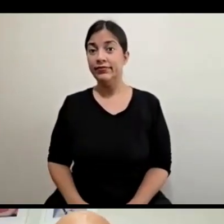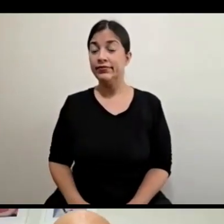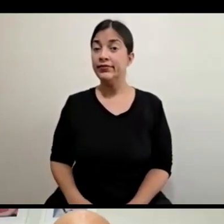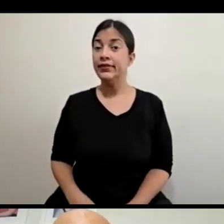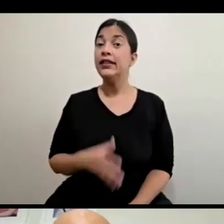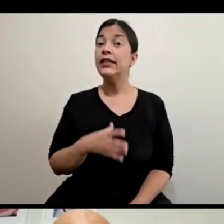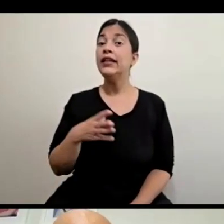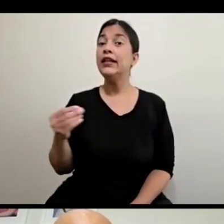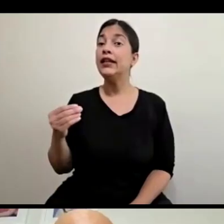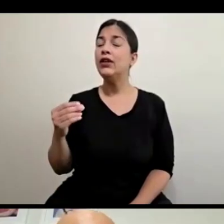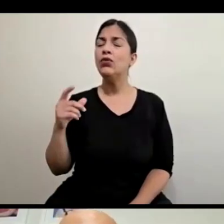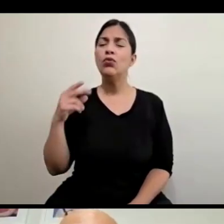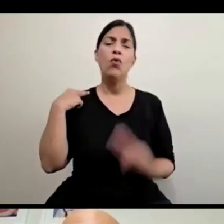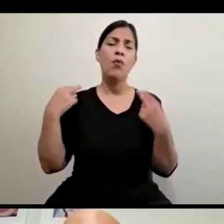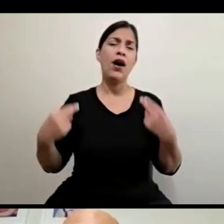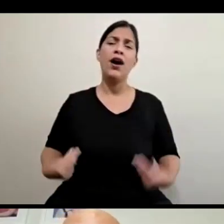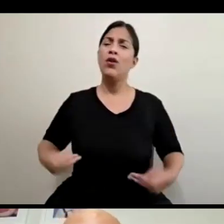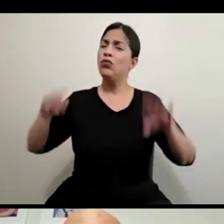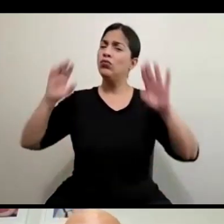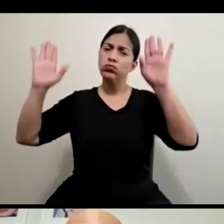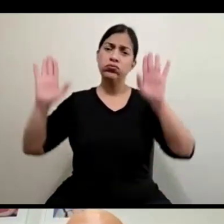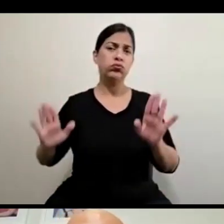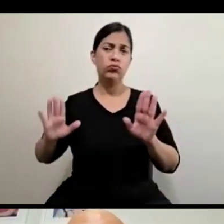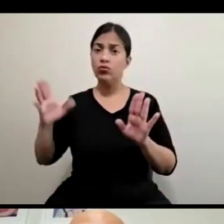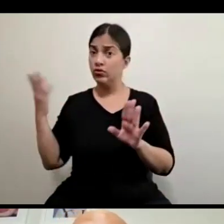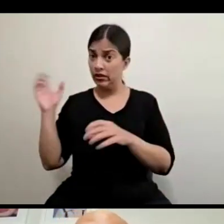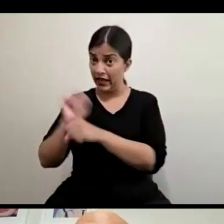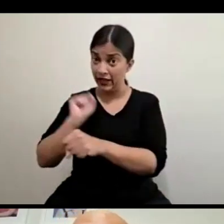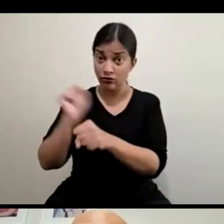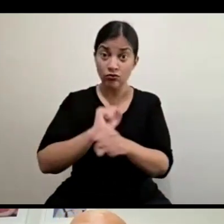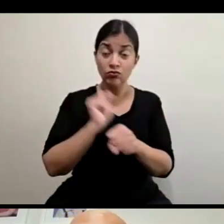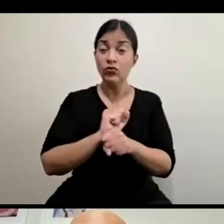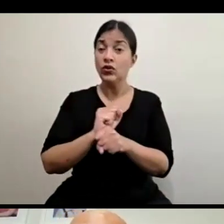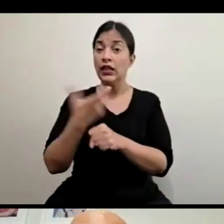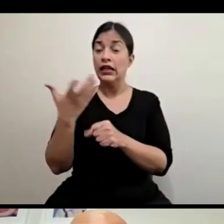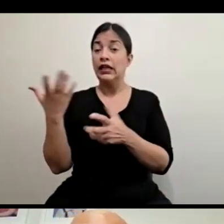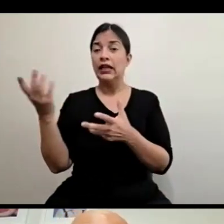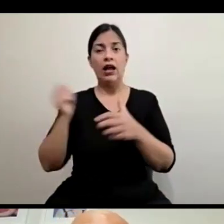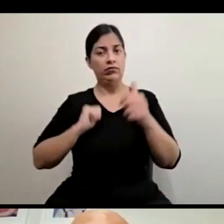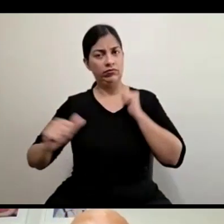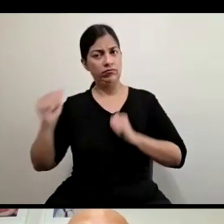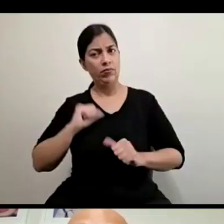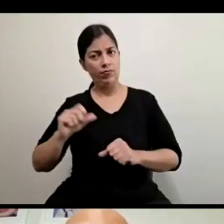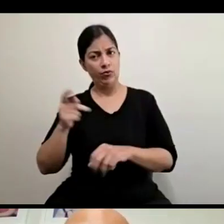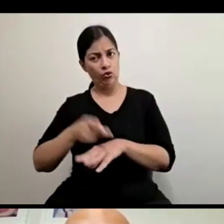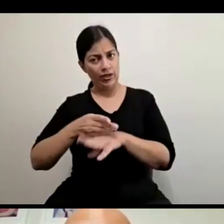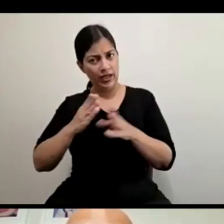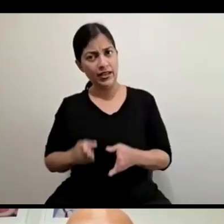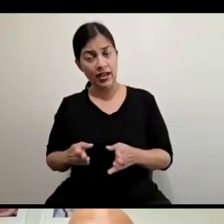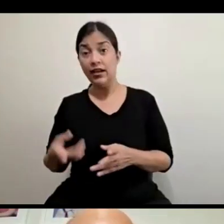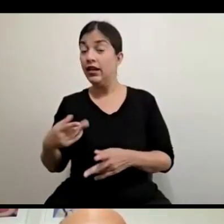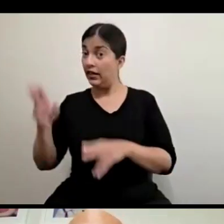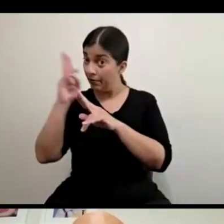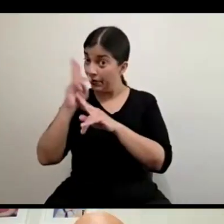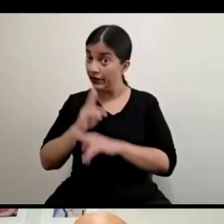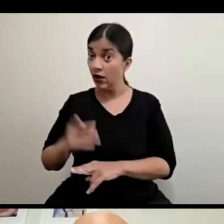Y un gran ser humano, un gestor de la escena puertorriqueña, muy respetado por